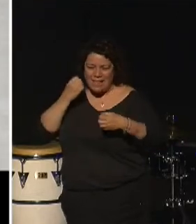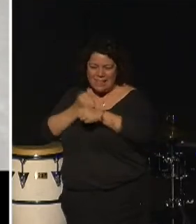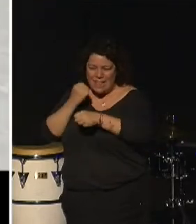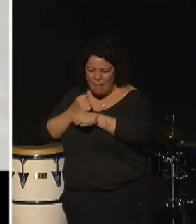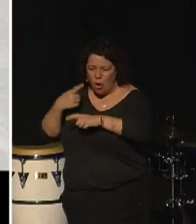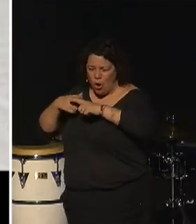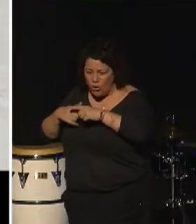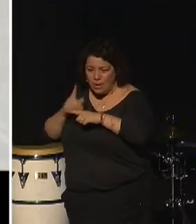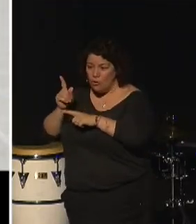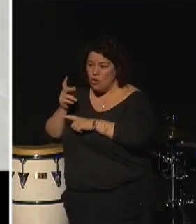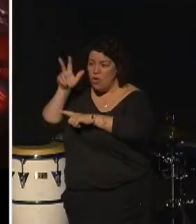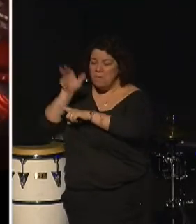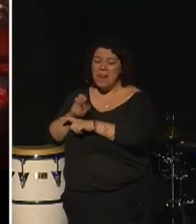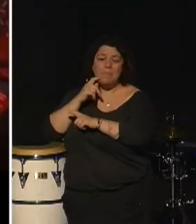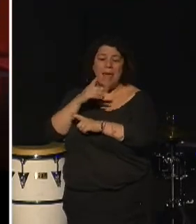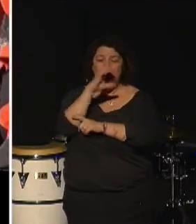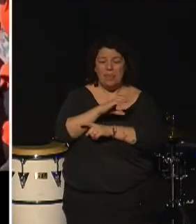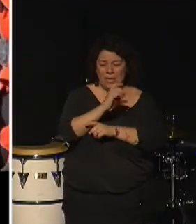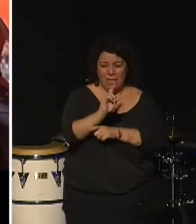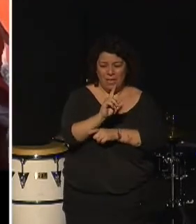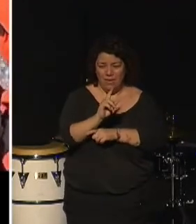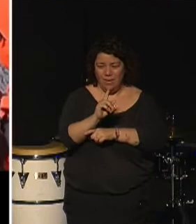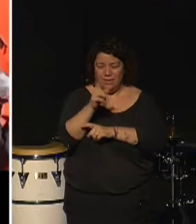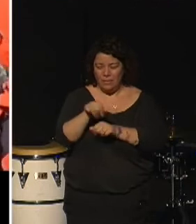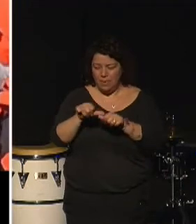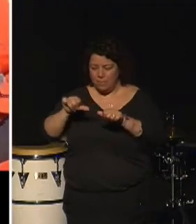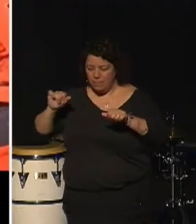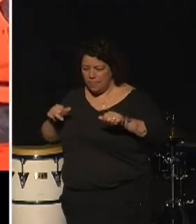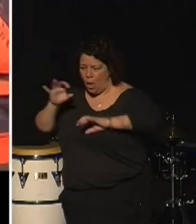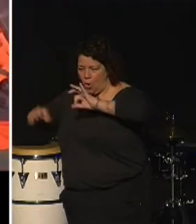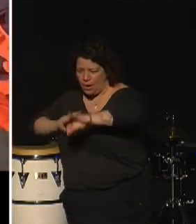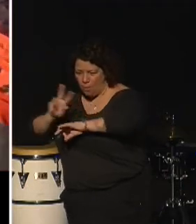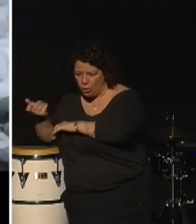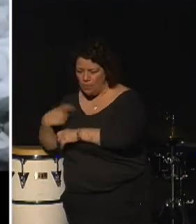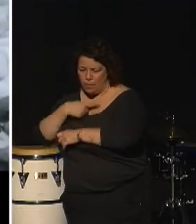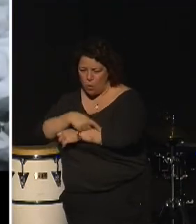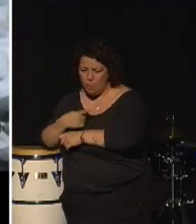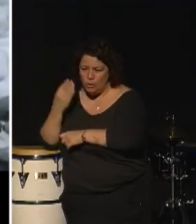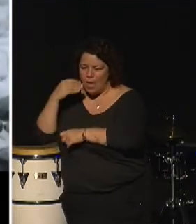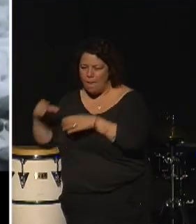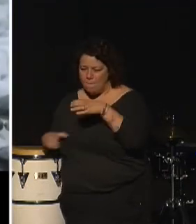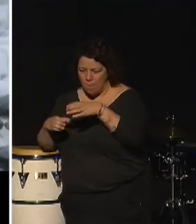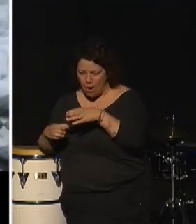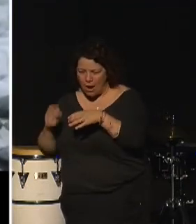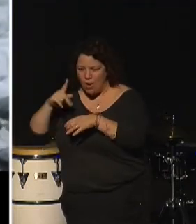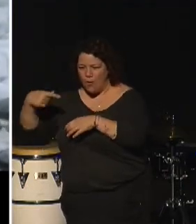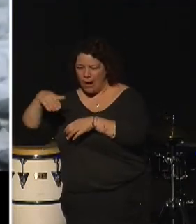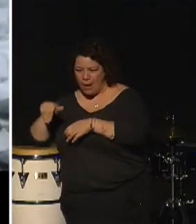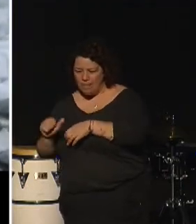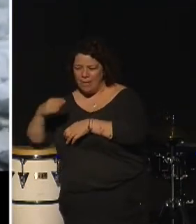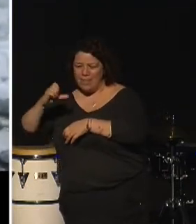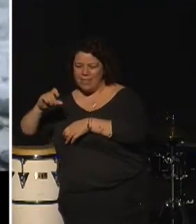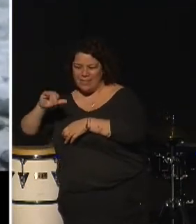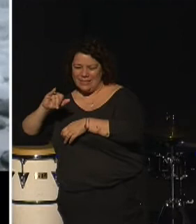solo es la gente que viene a hacer ciencia aquí, sino que también son otros organismos como el Comité Polar, como la UTM del CSIC, que está